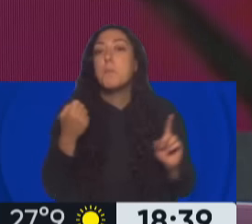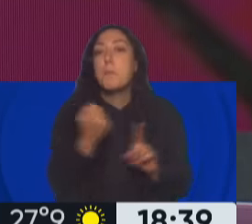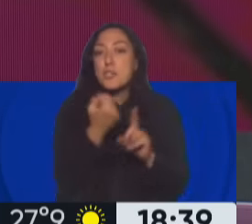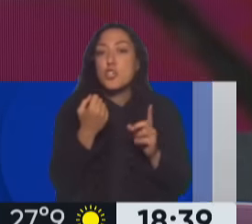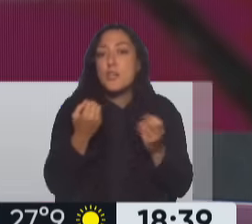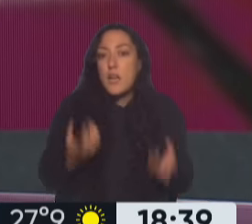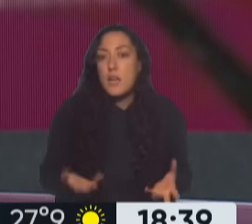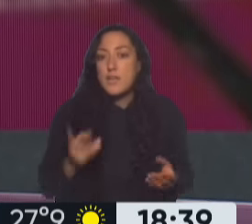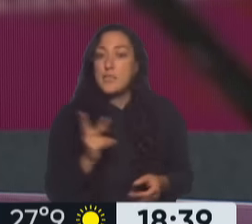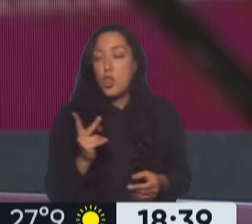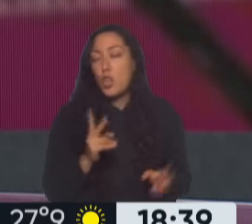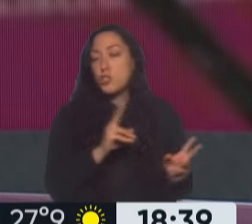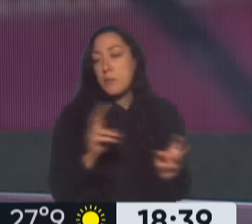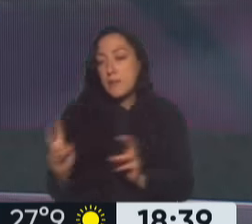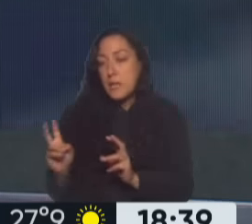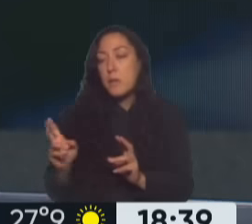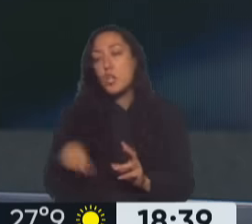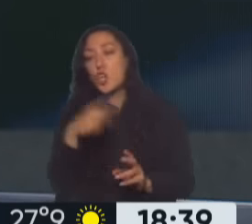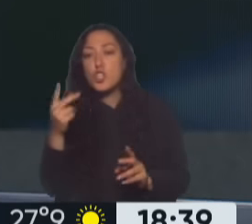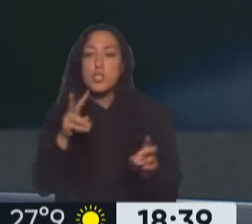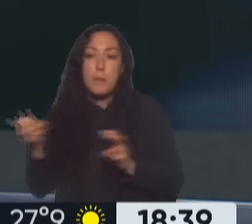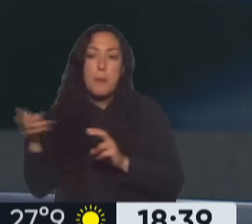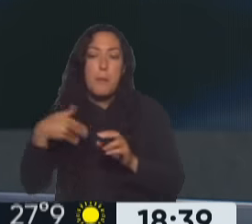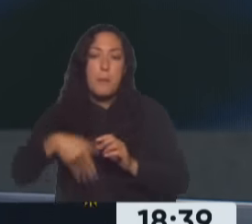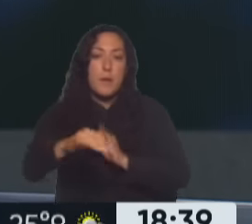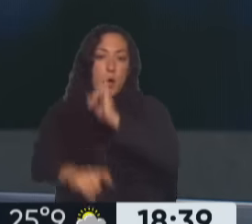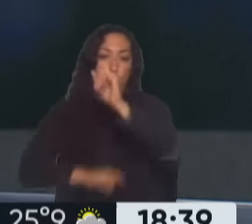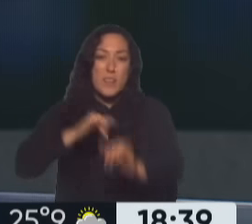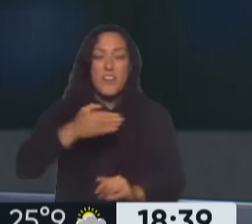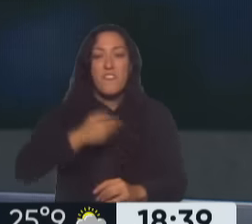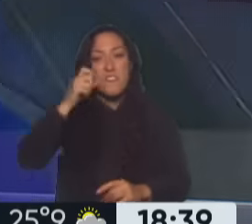dos temas y con otros que enseguida traeremos a la pantalla y que nos anticipa Félix Taylor.